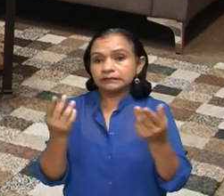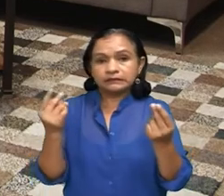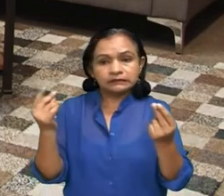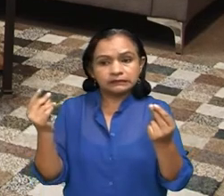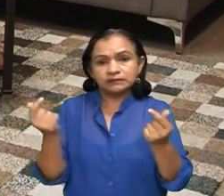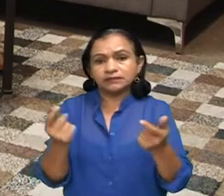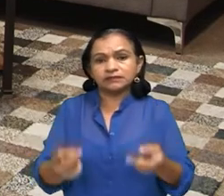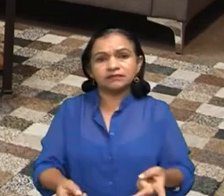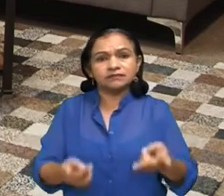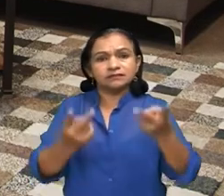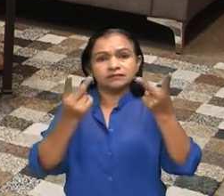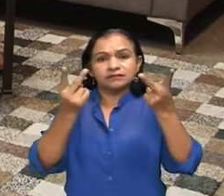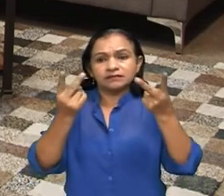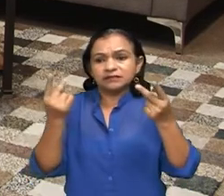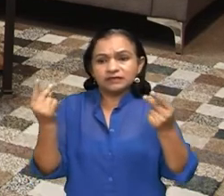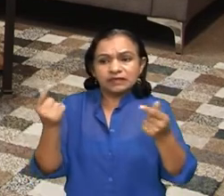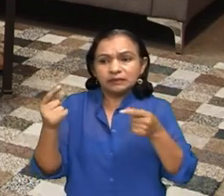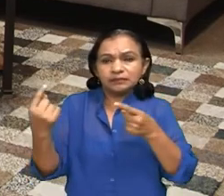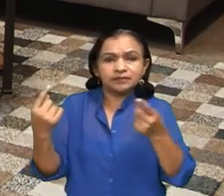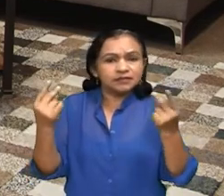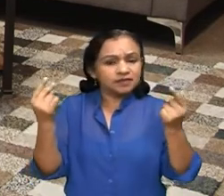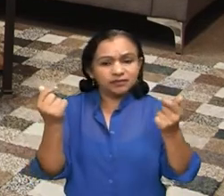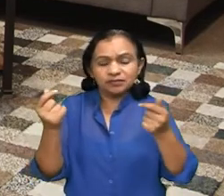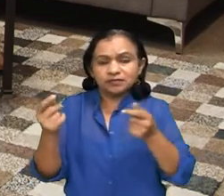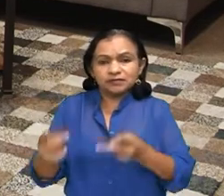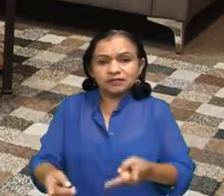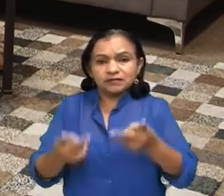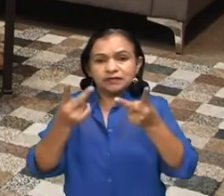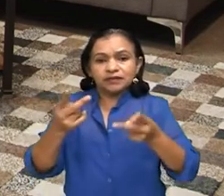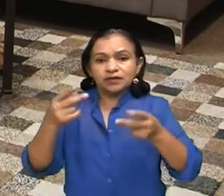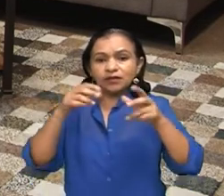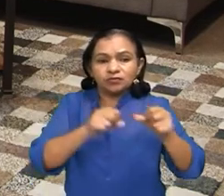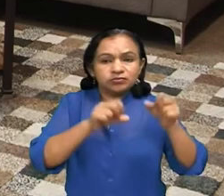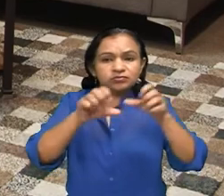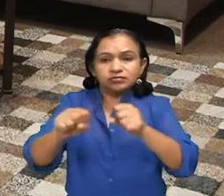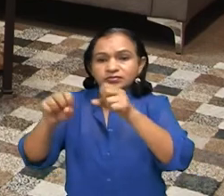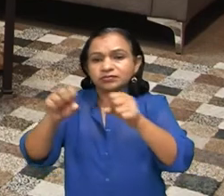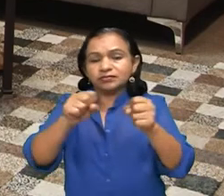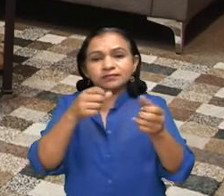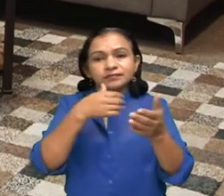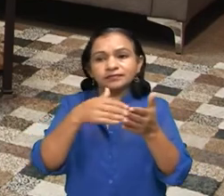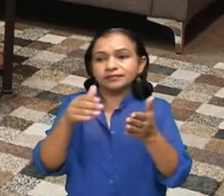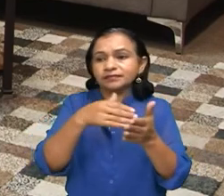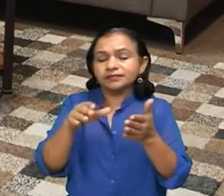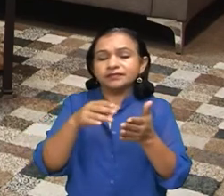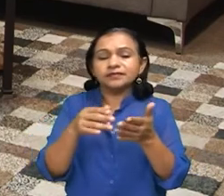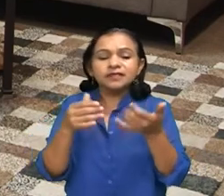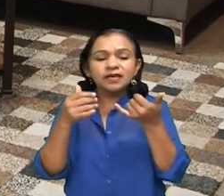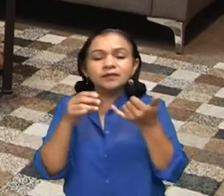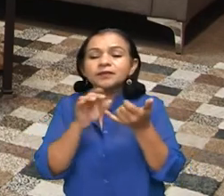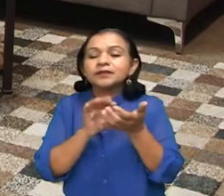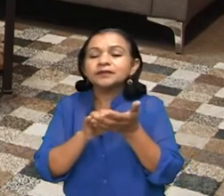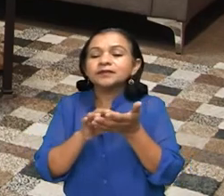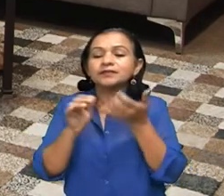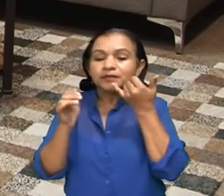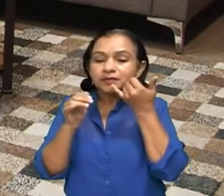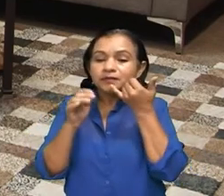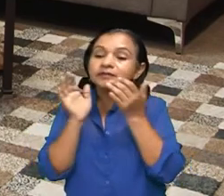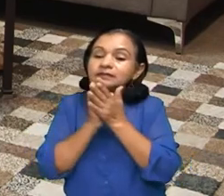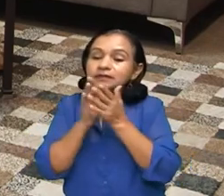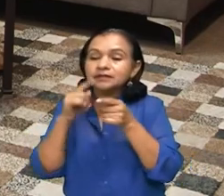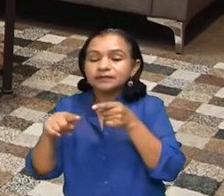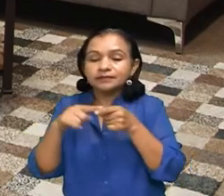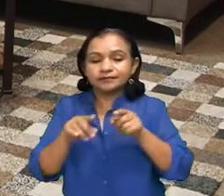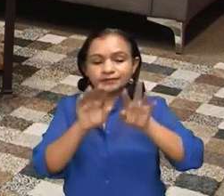vida bien super rápida. Claro. Exacto, entonces lo más fácil es hacer transacciones, lo más fácil desde